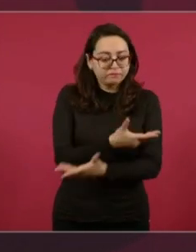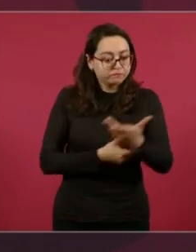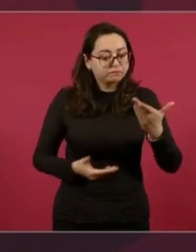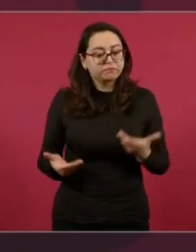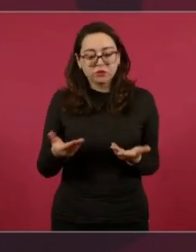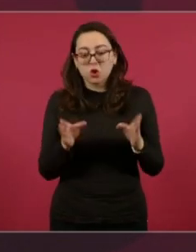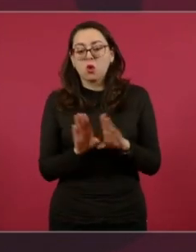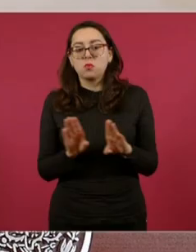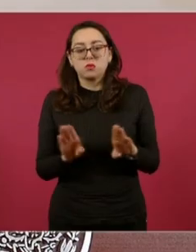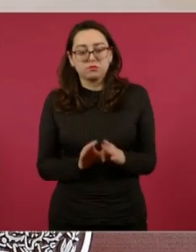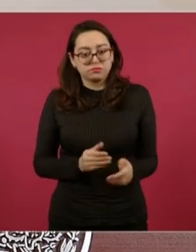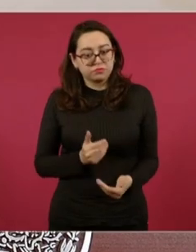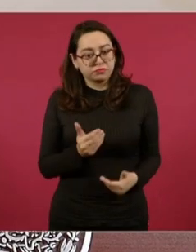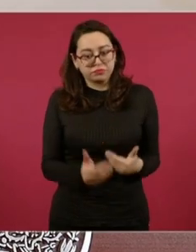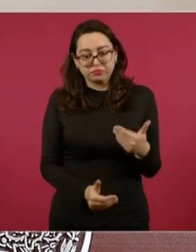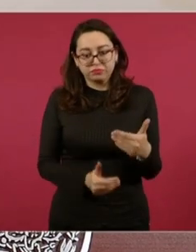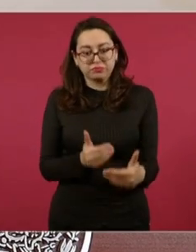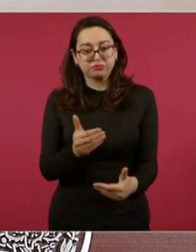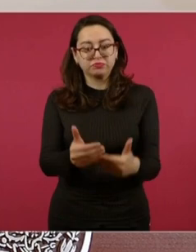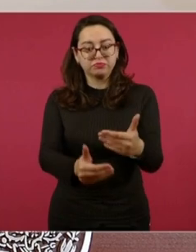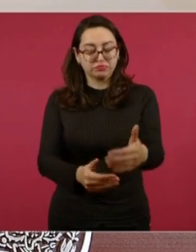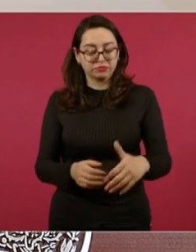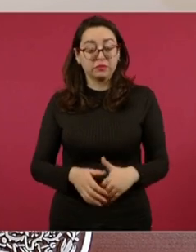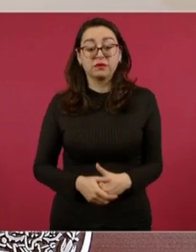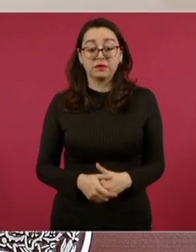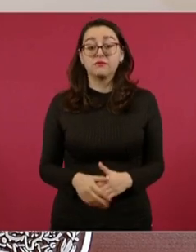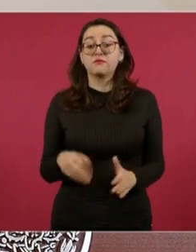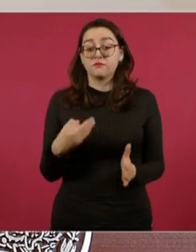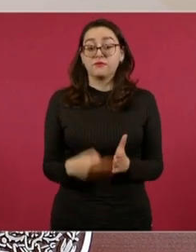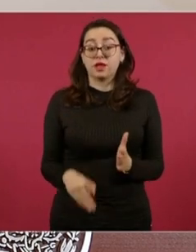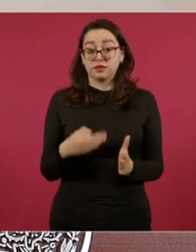Y muchas cosas.